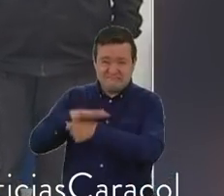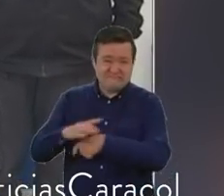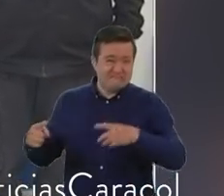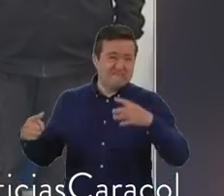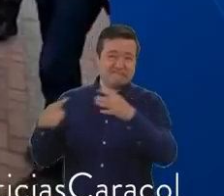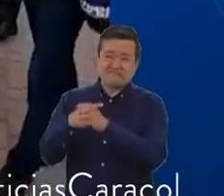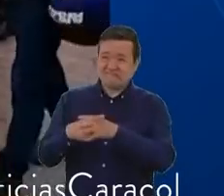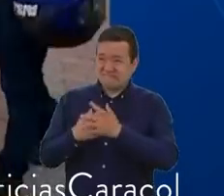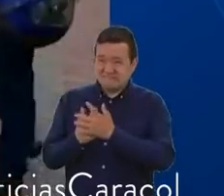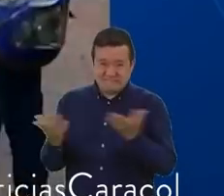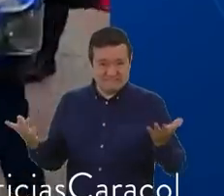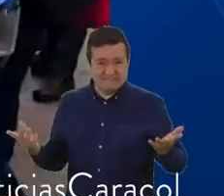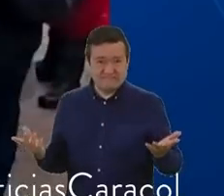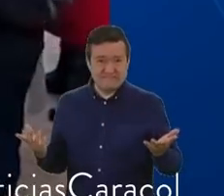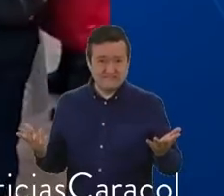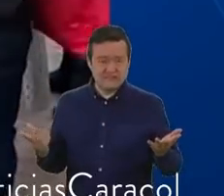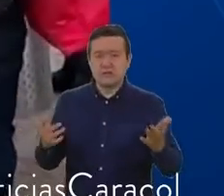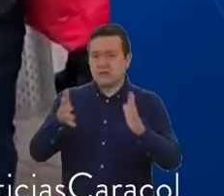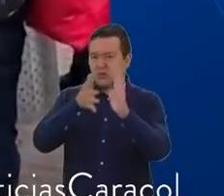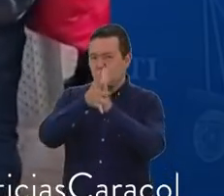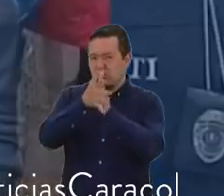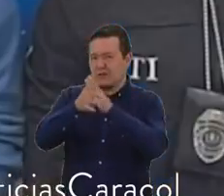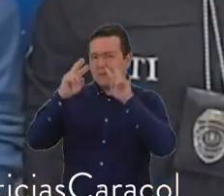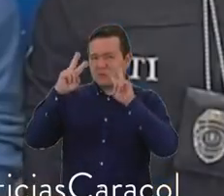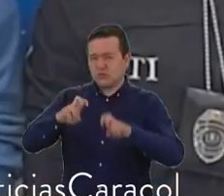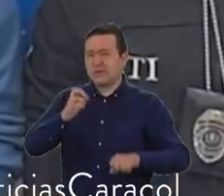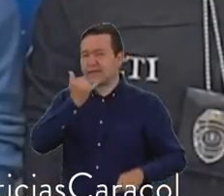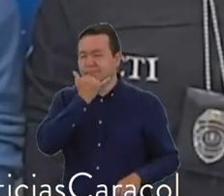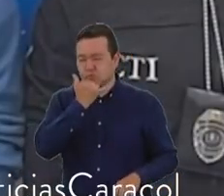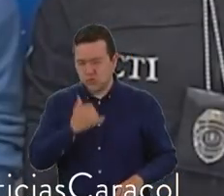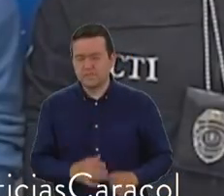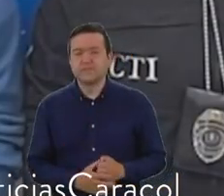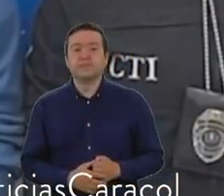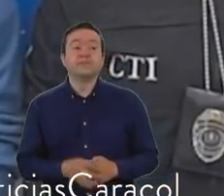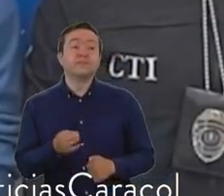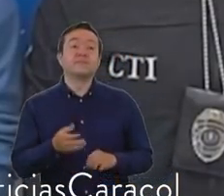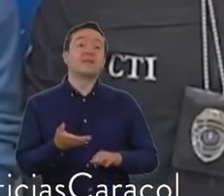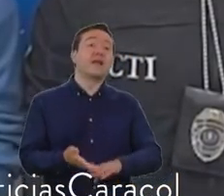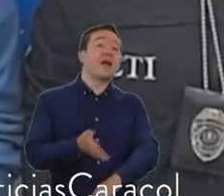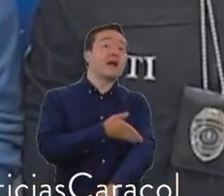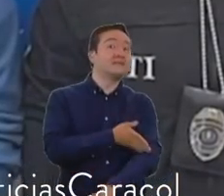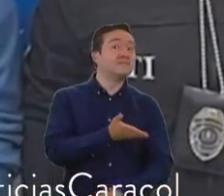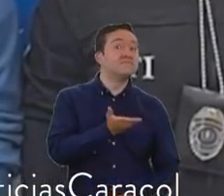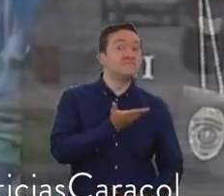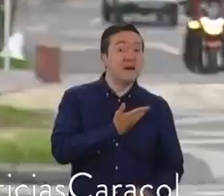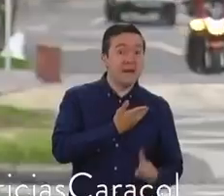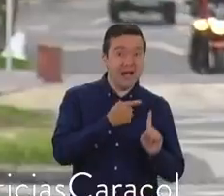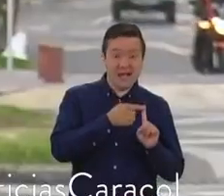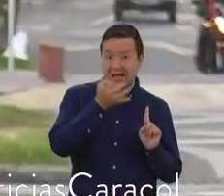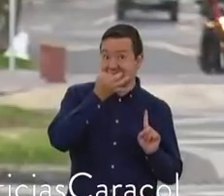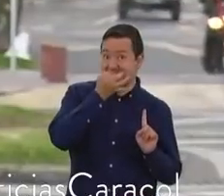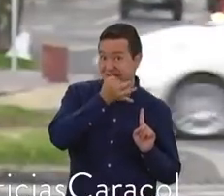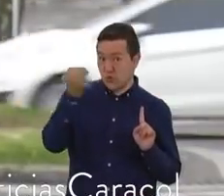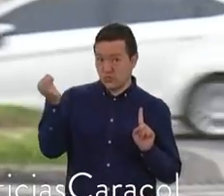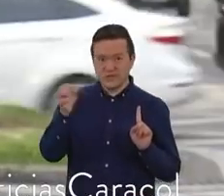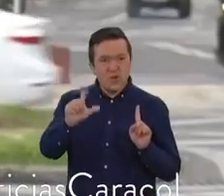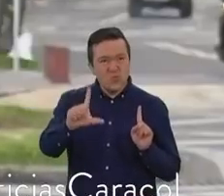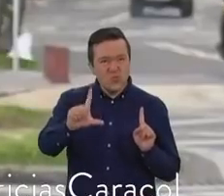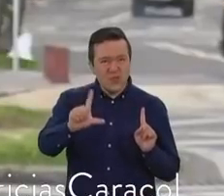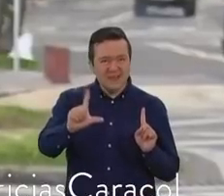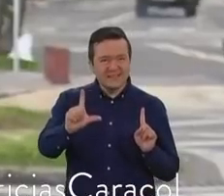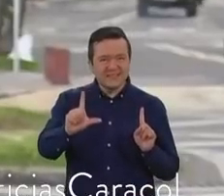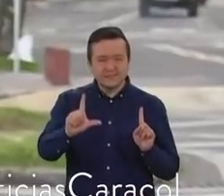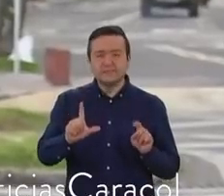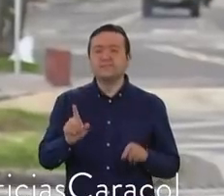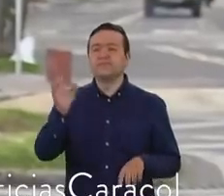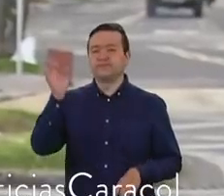les contamos detalles de esta investigación. El mismo lunes que la señora Janet hace la denuncia, ese mismo día el sujeto,